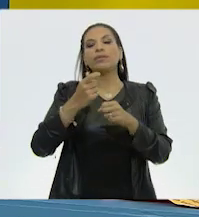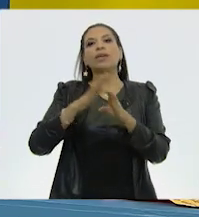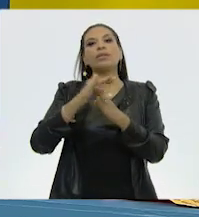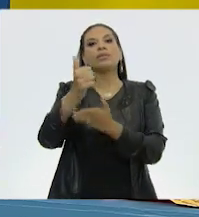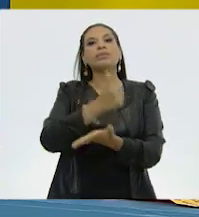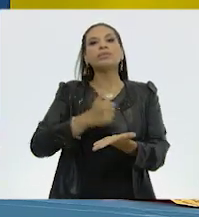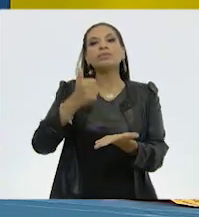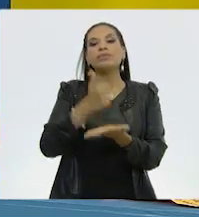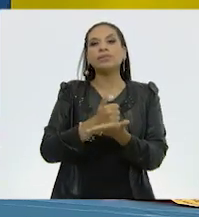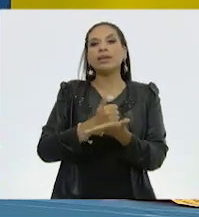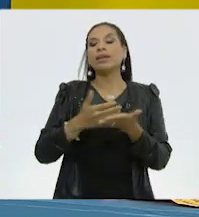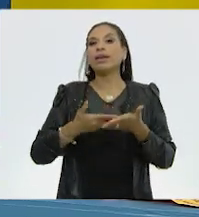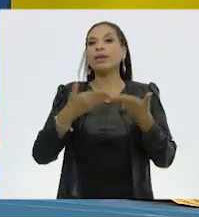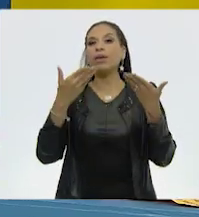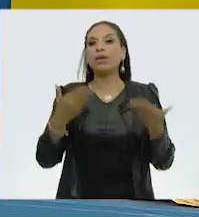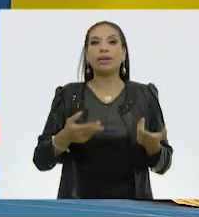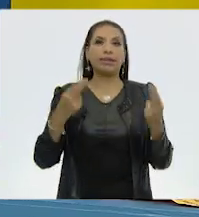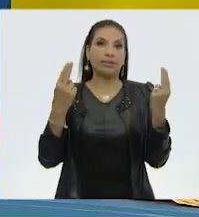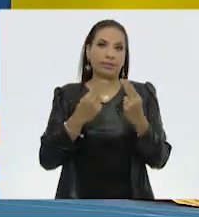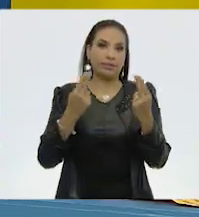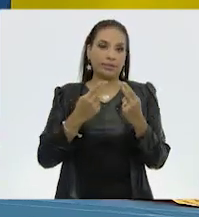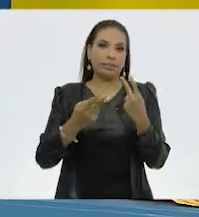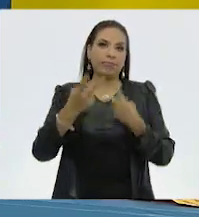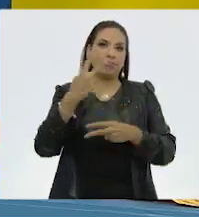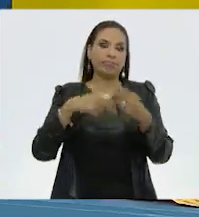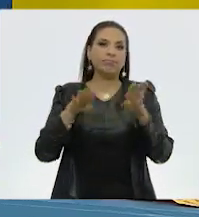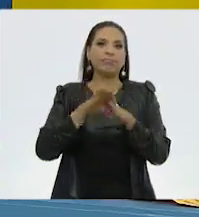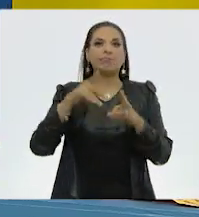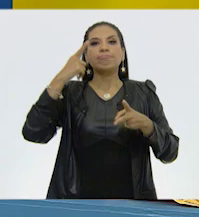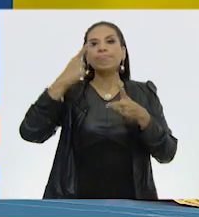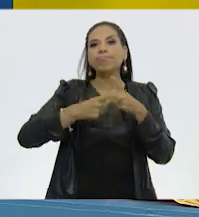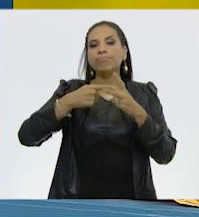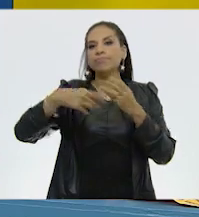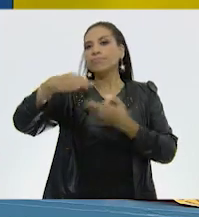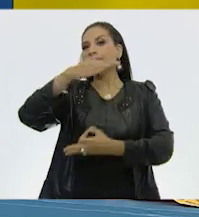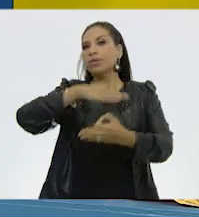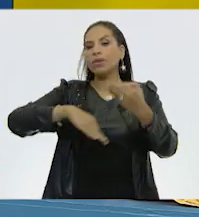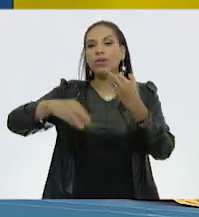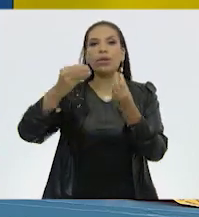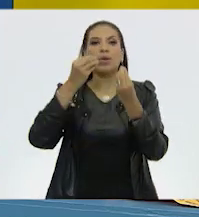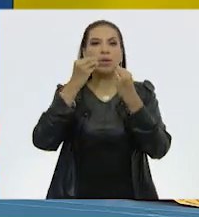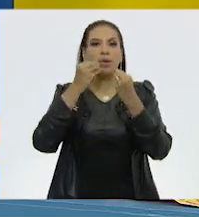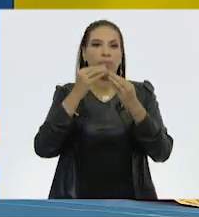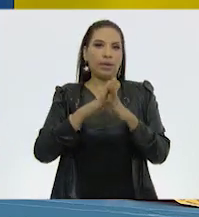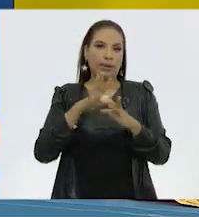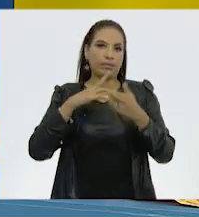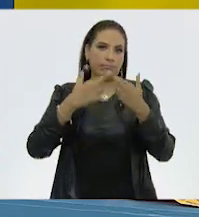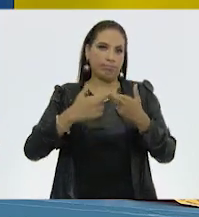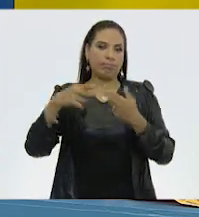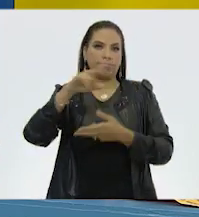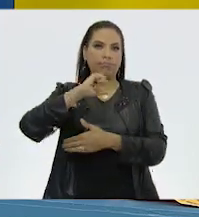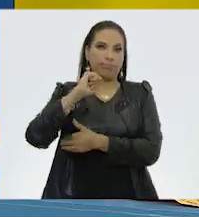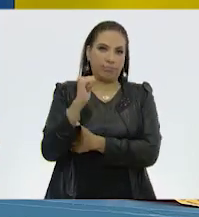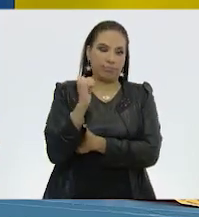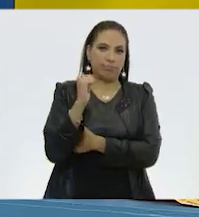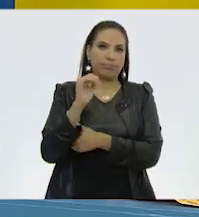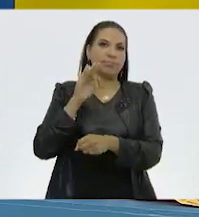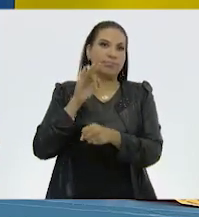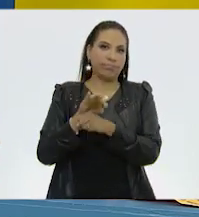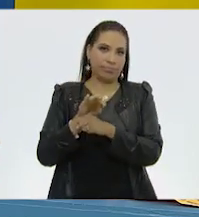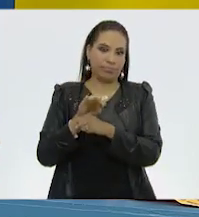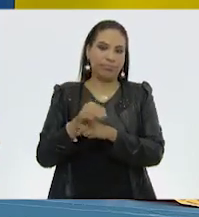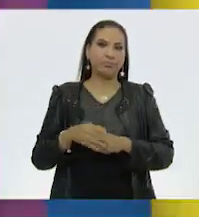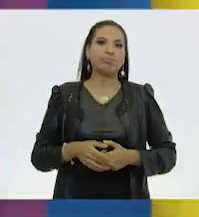ciudades. Ahora, la necesidad será contabilizar toda la comida que les sobra y